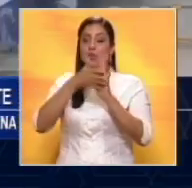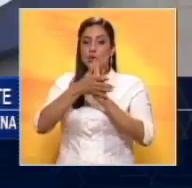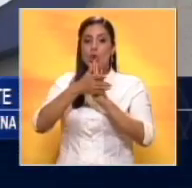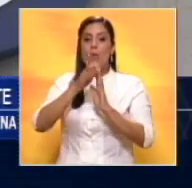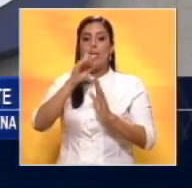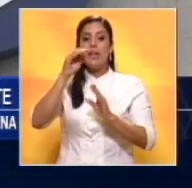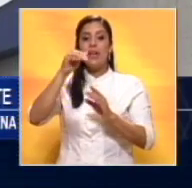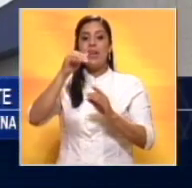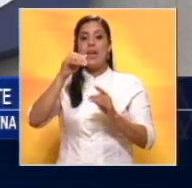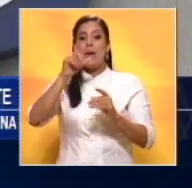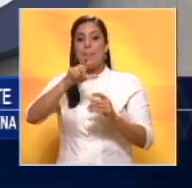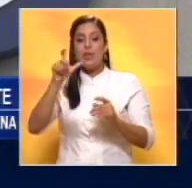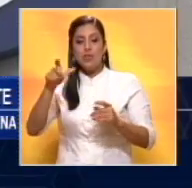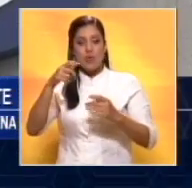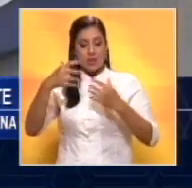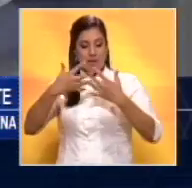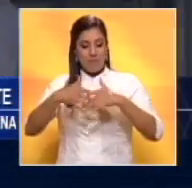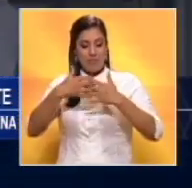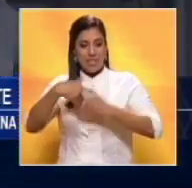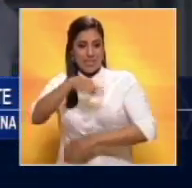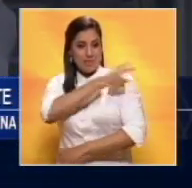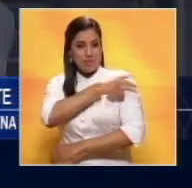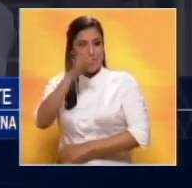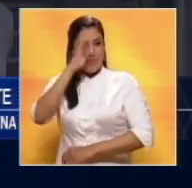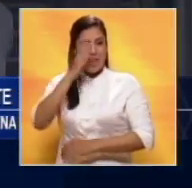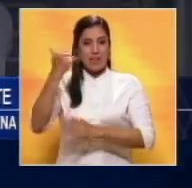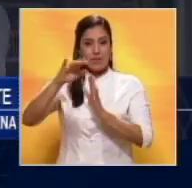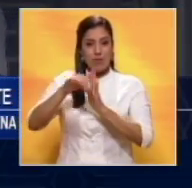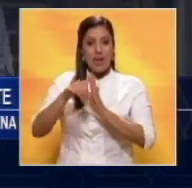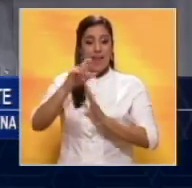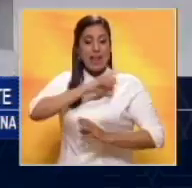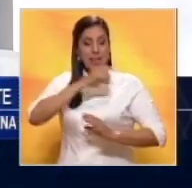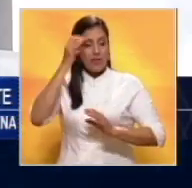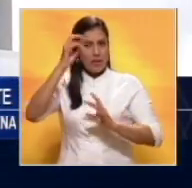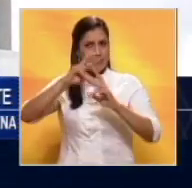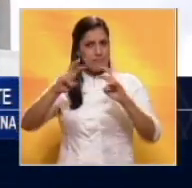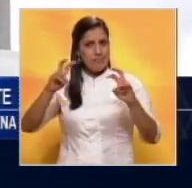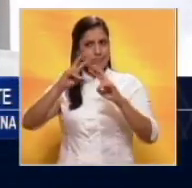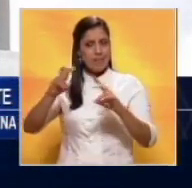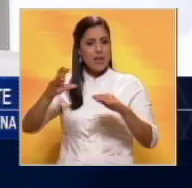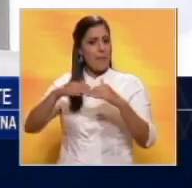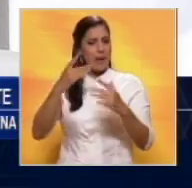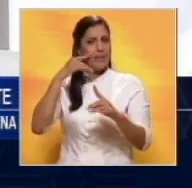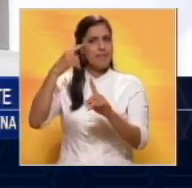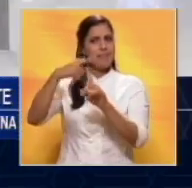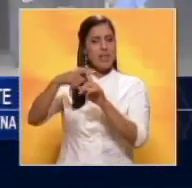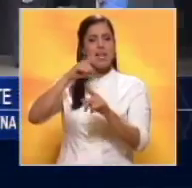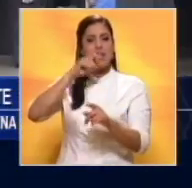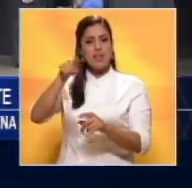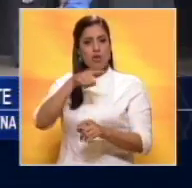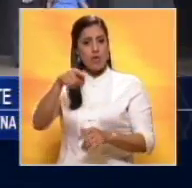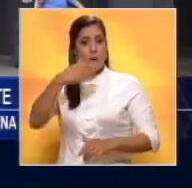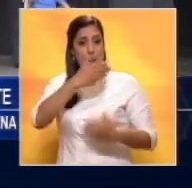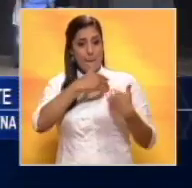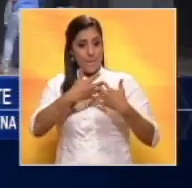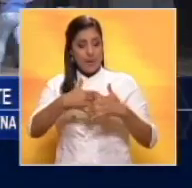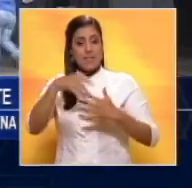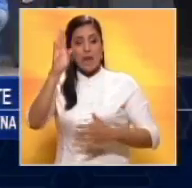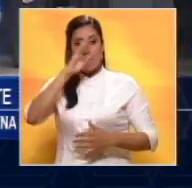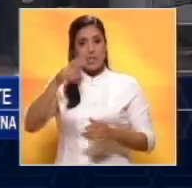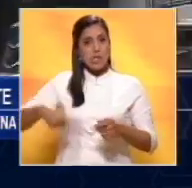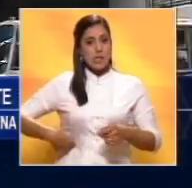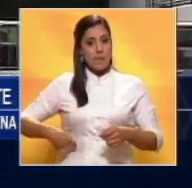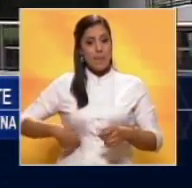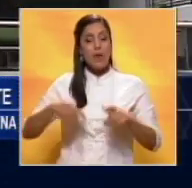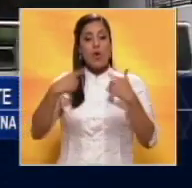con el caso Odebrecht. La fiscalía comenzó en enero de este año las investigaciones para determinar si la empresa brasileña realizó